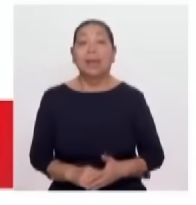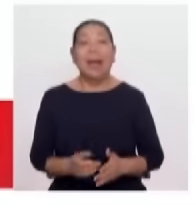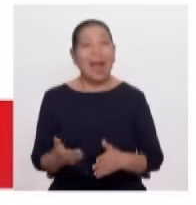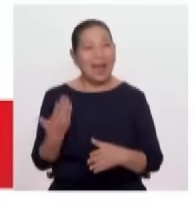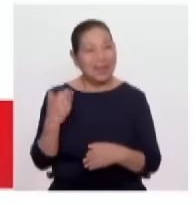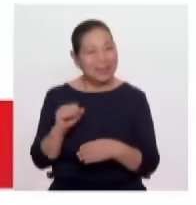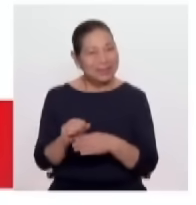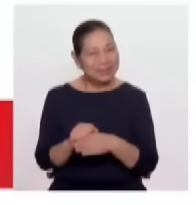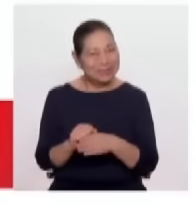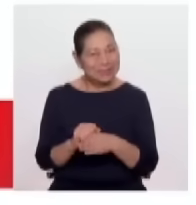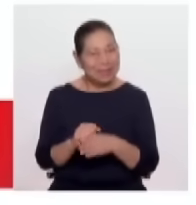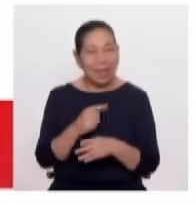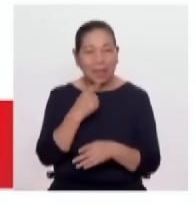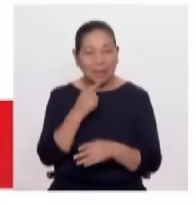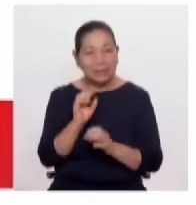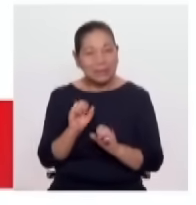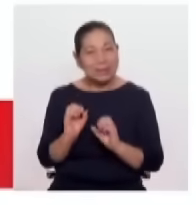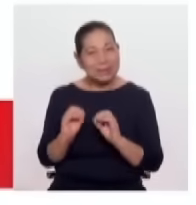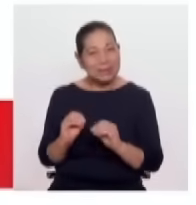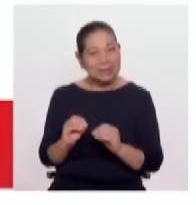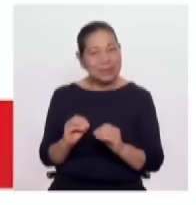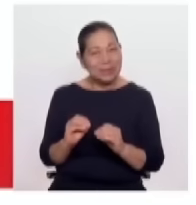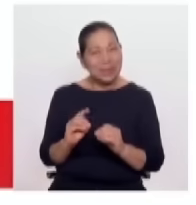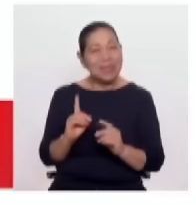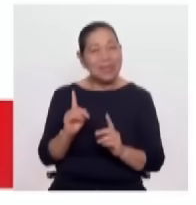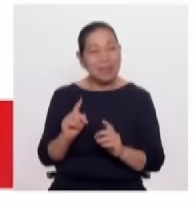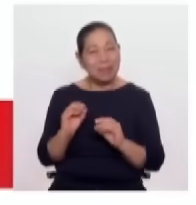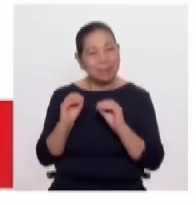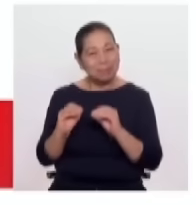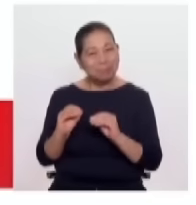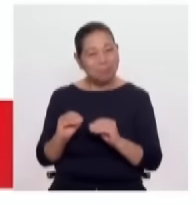ensayamos durante los simulacros que se han dado a lo largo del año,